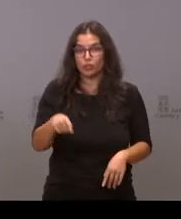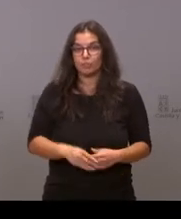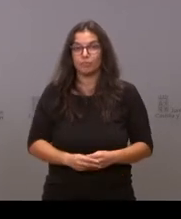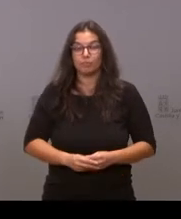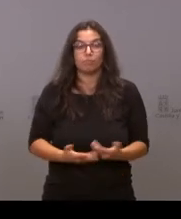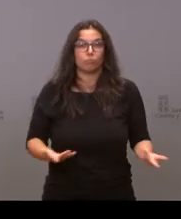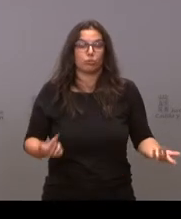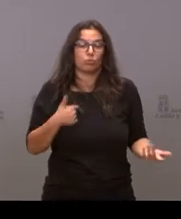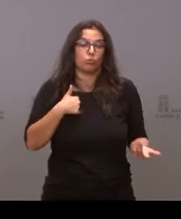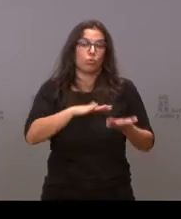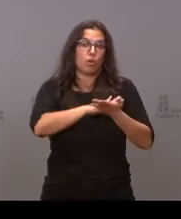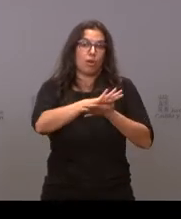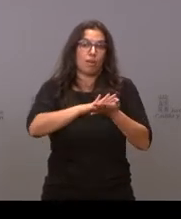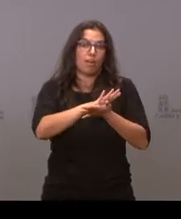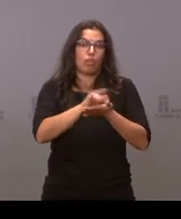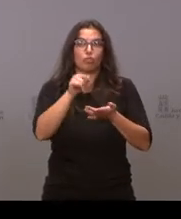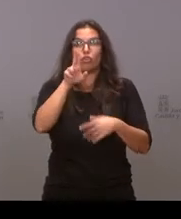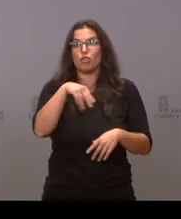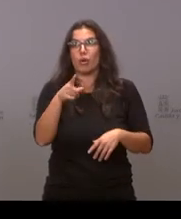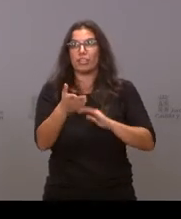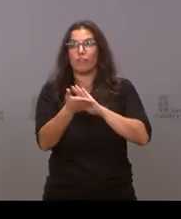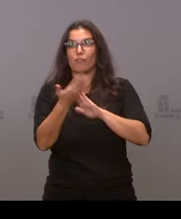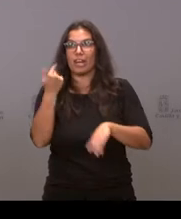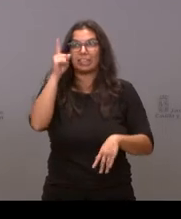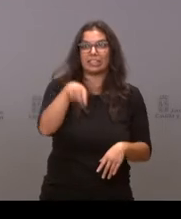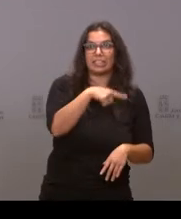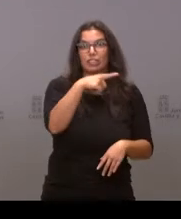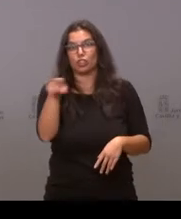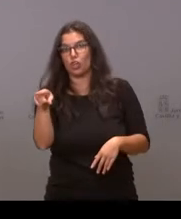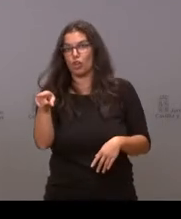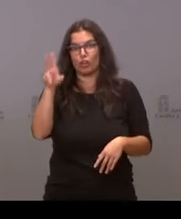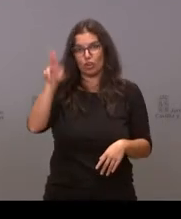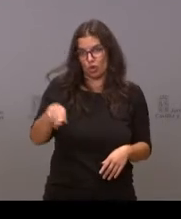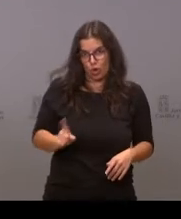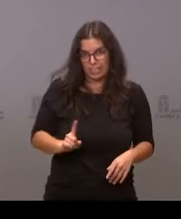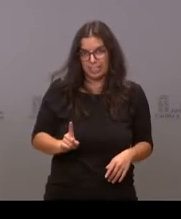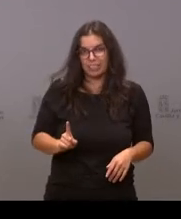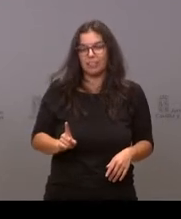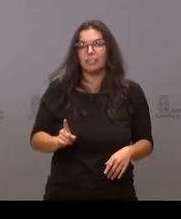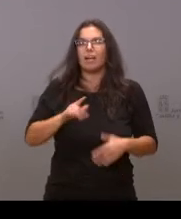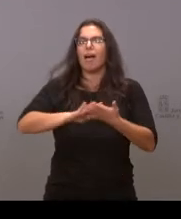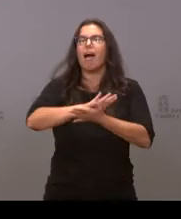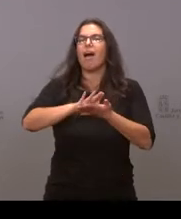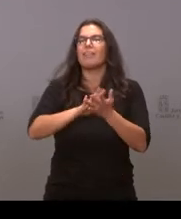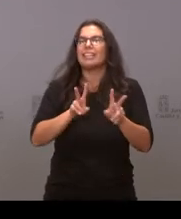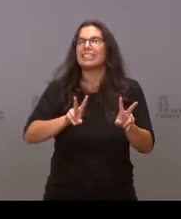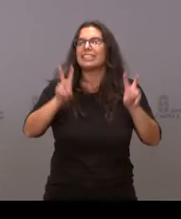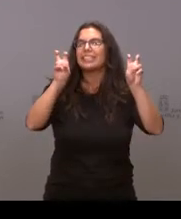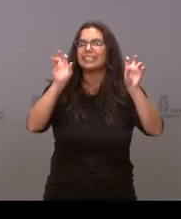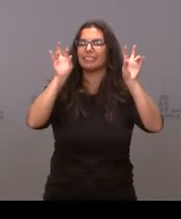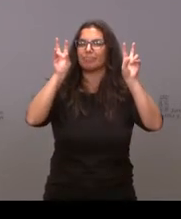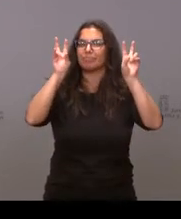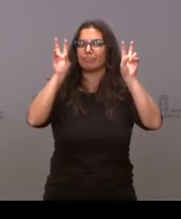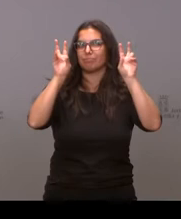no es esto no es ni si se retira el plan a listas ni si no se retira el panalista estamos hablando de unas cuestiones